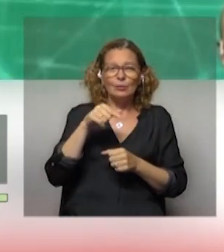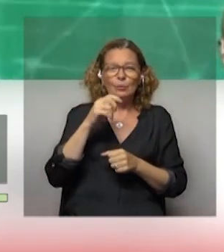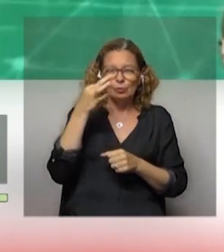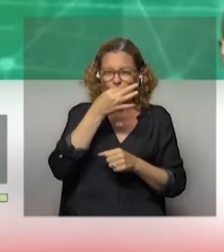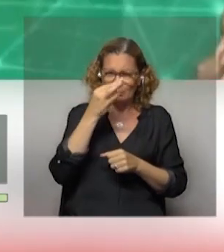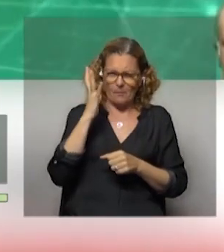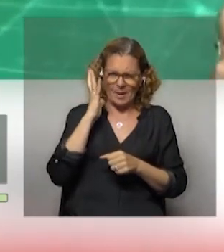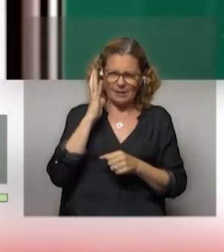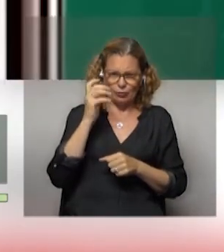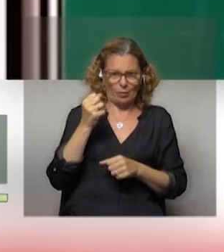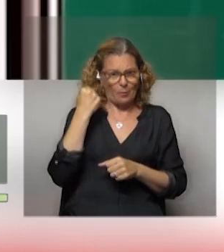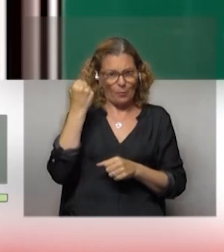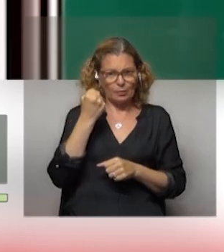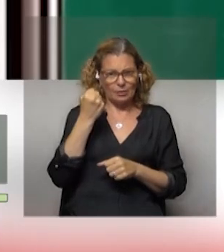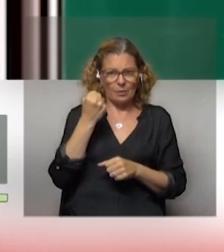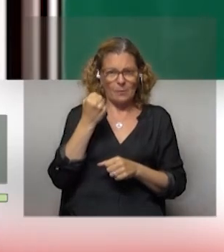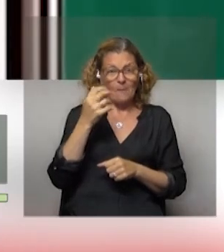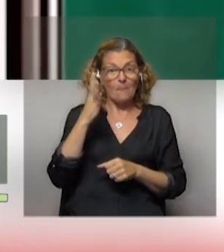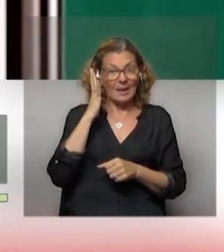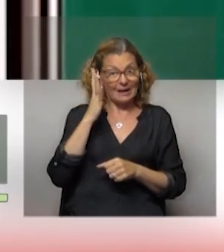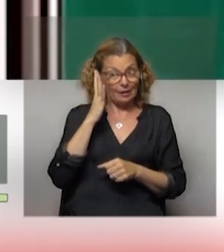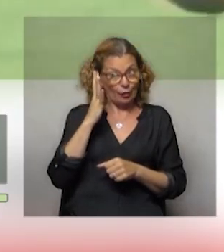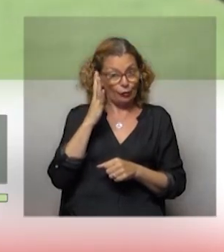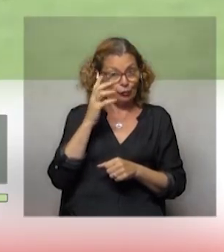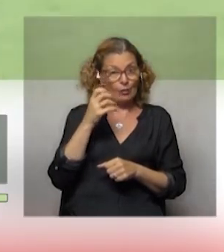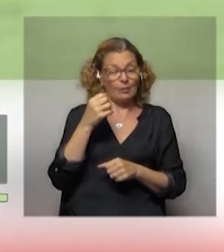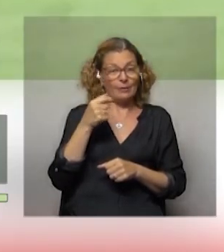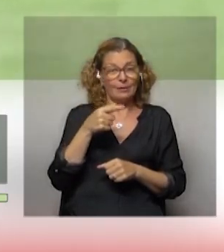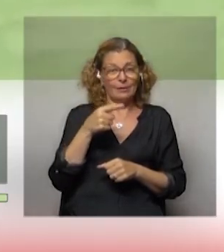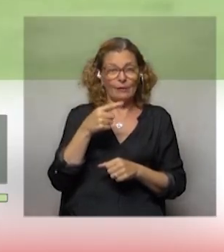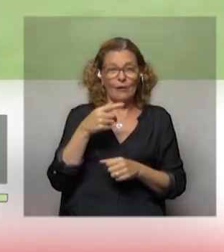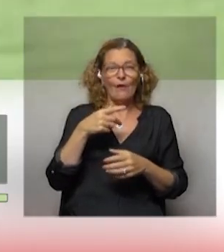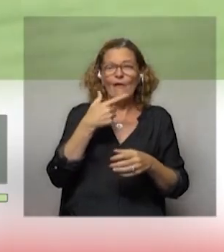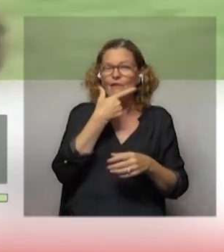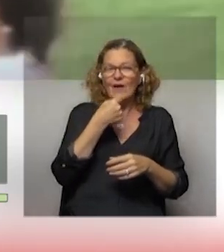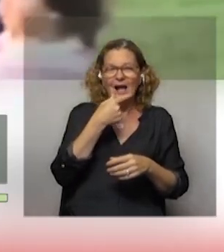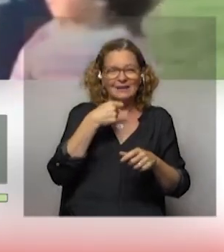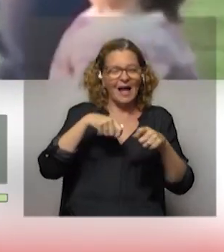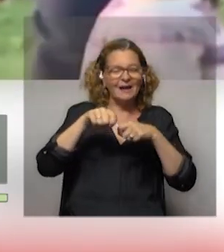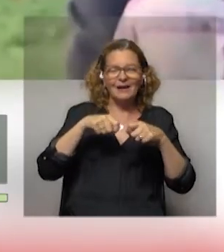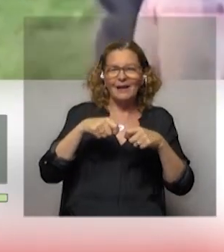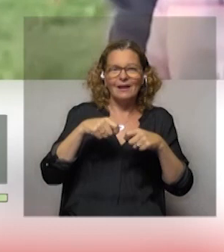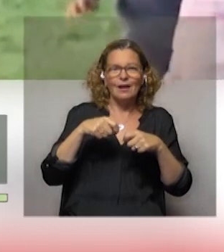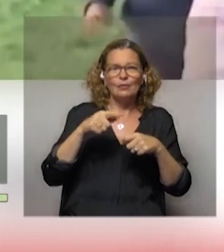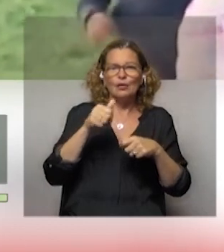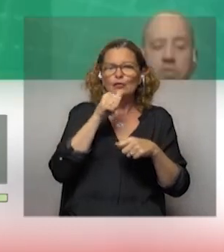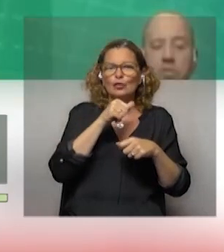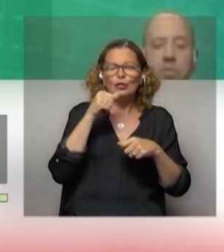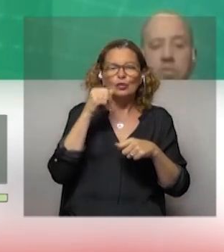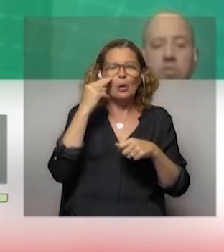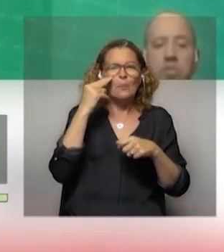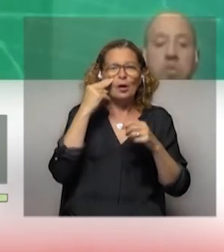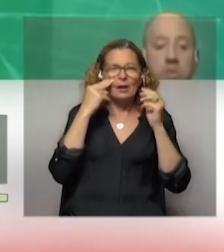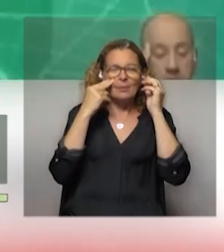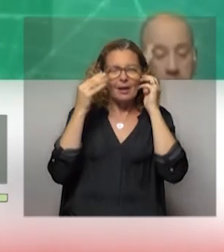uruguayo muy peligroso y pesado es un narco uruguayo muy peligroso y pesado es un facilitador es un arreglador de cosas es un solucionador de problemas